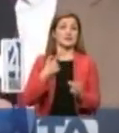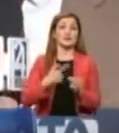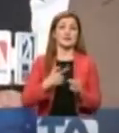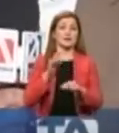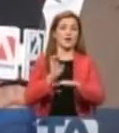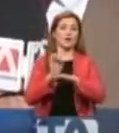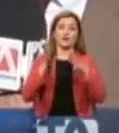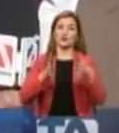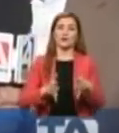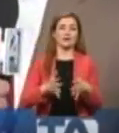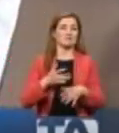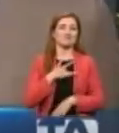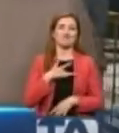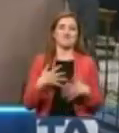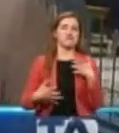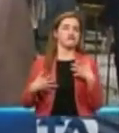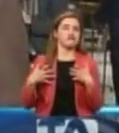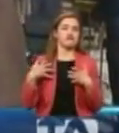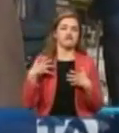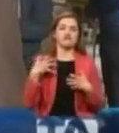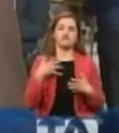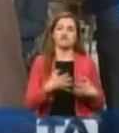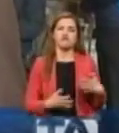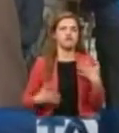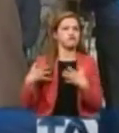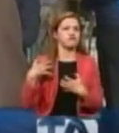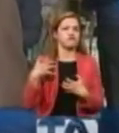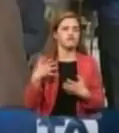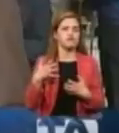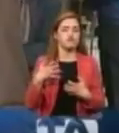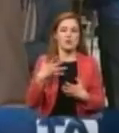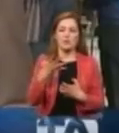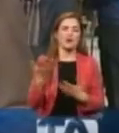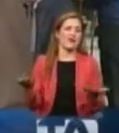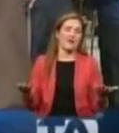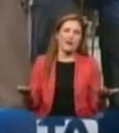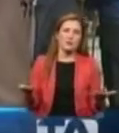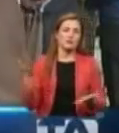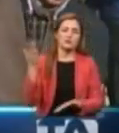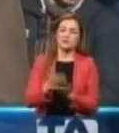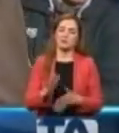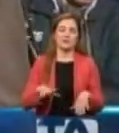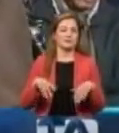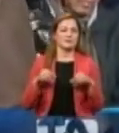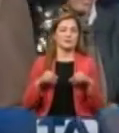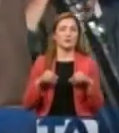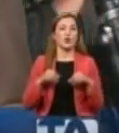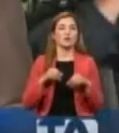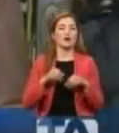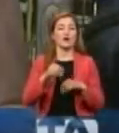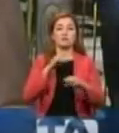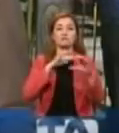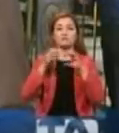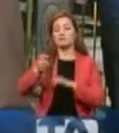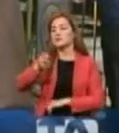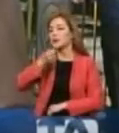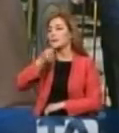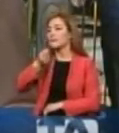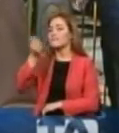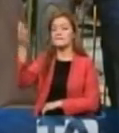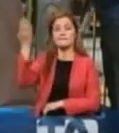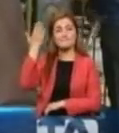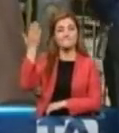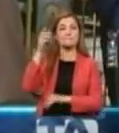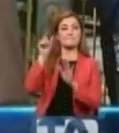los ecuatorianos porque este tipo de actos no se pueden aceptar. Nosotros vamos a hablar con el alcalde en pocos minutos para